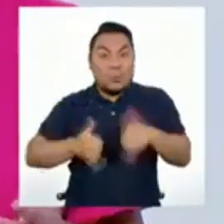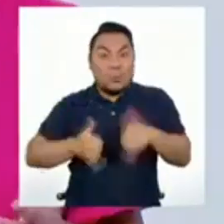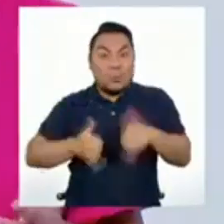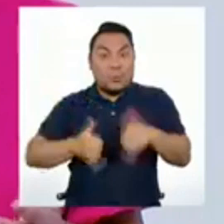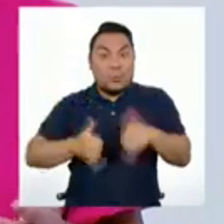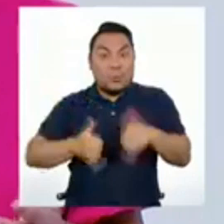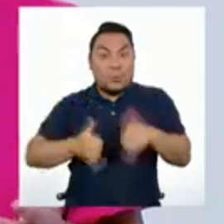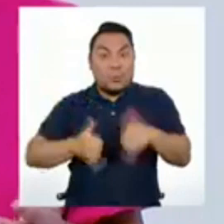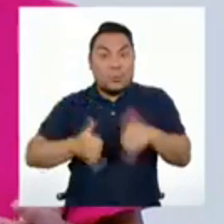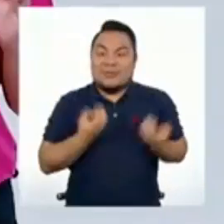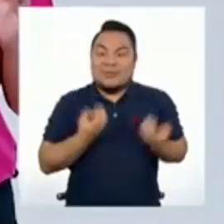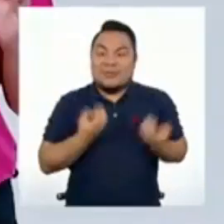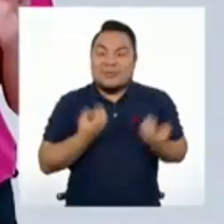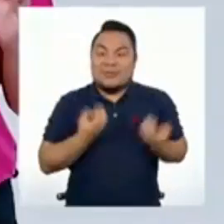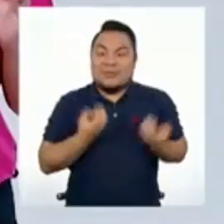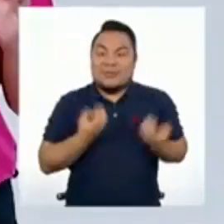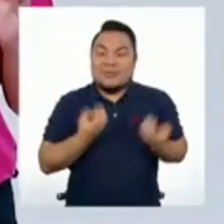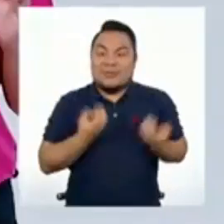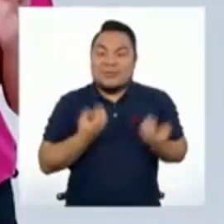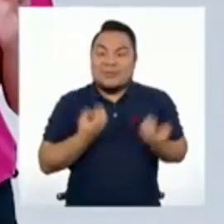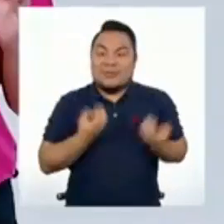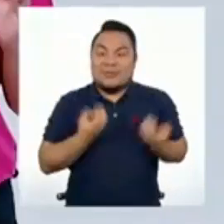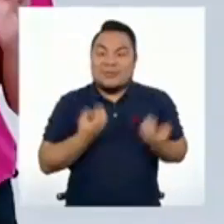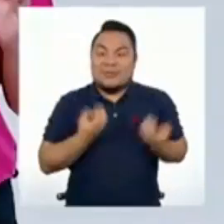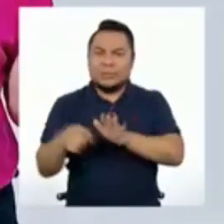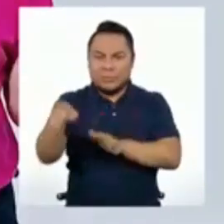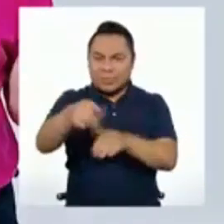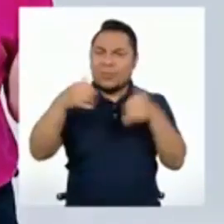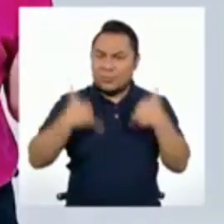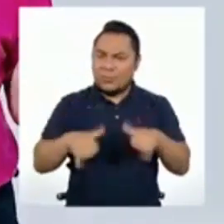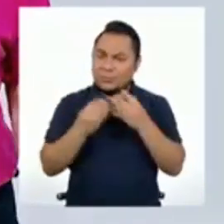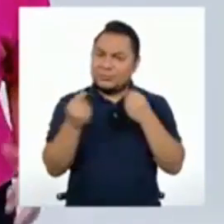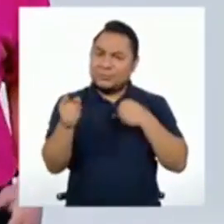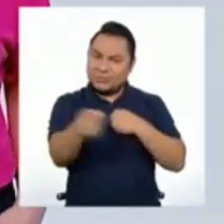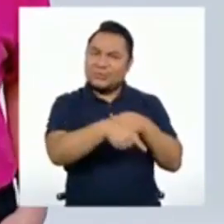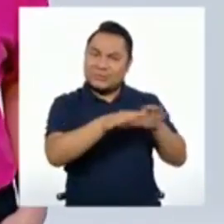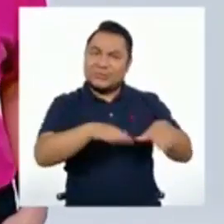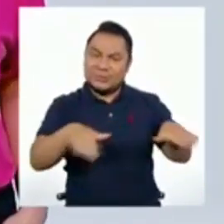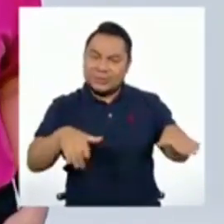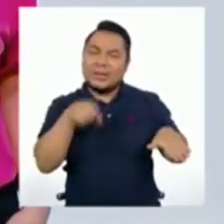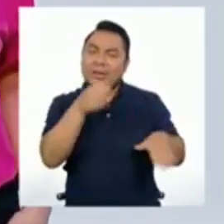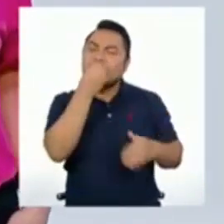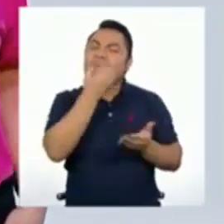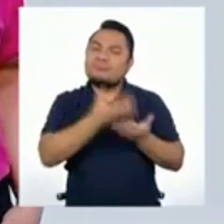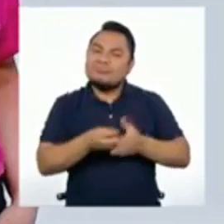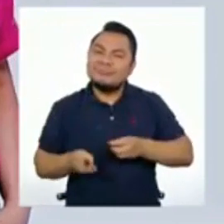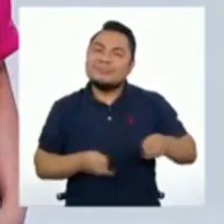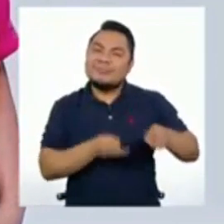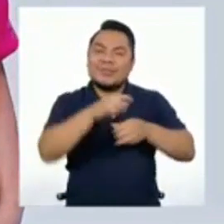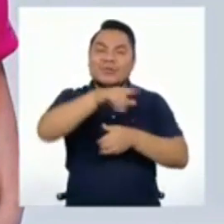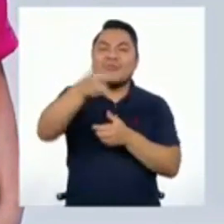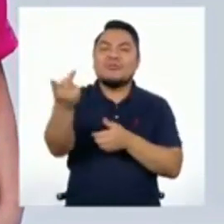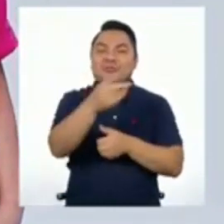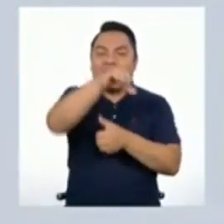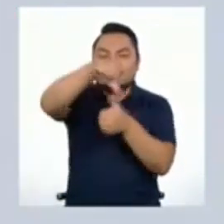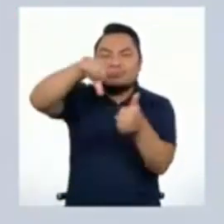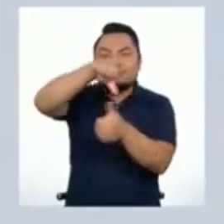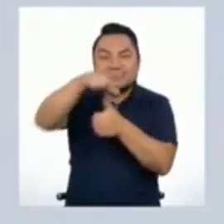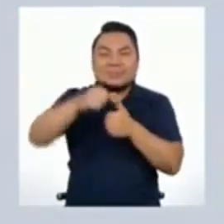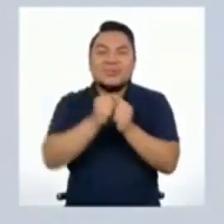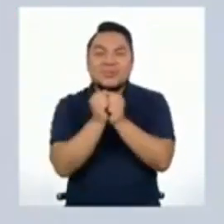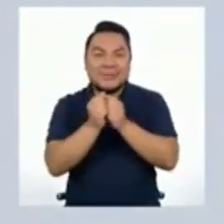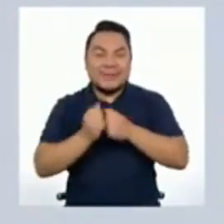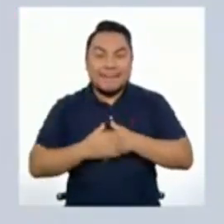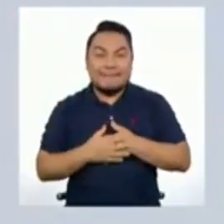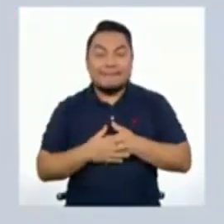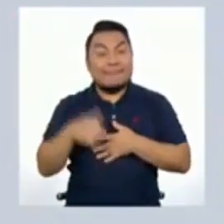y les ayuda a mostrarse como son. Jueguen mucho con ellos. Es una buena manera para pasar tiempo juntos.